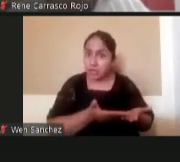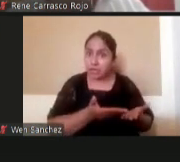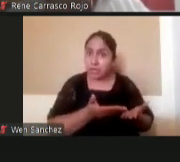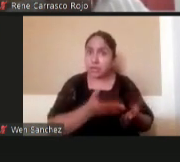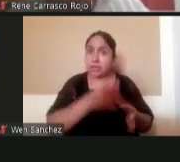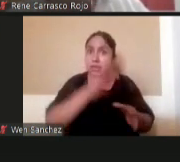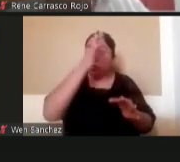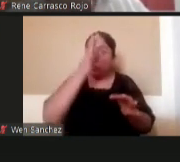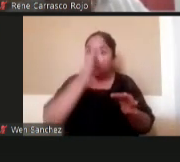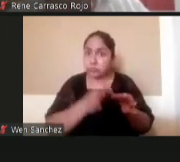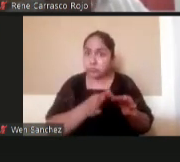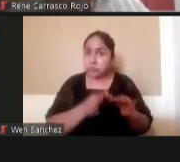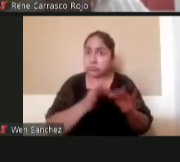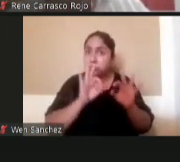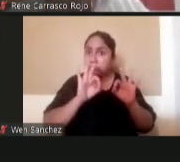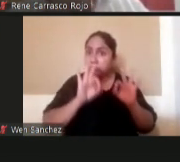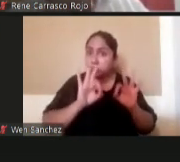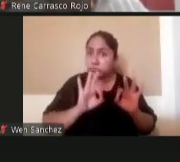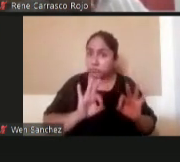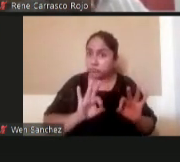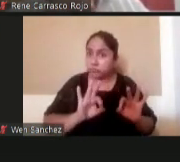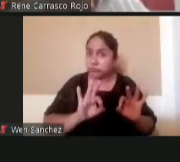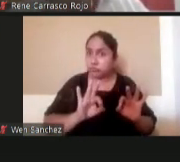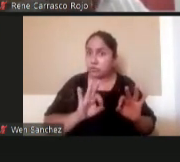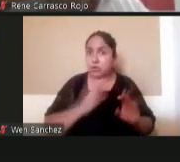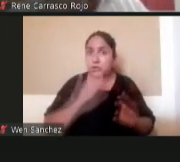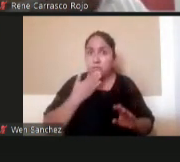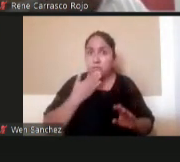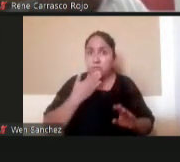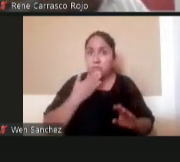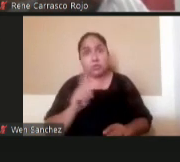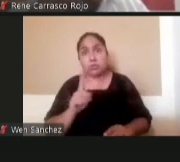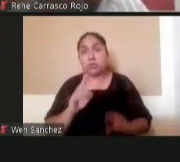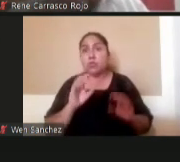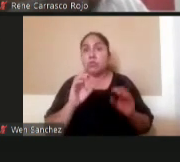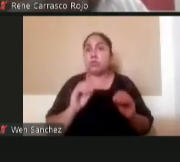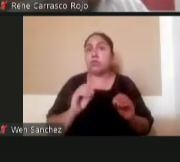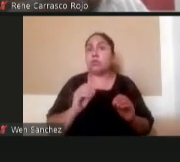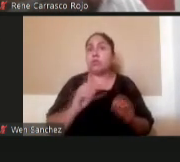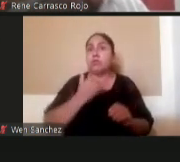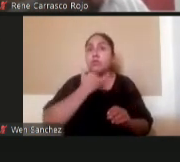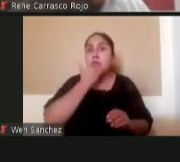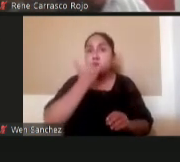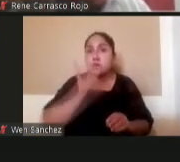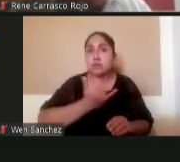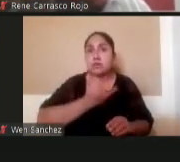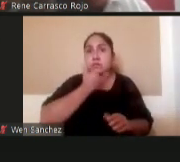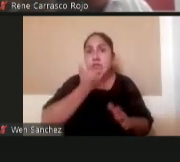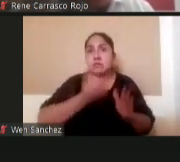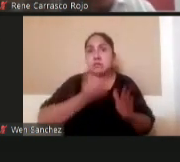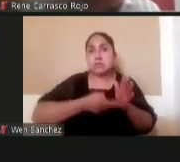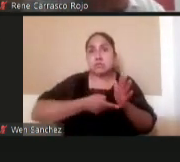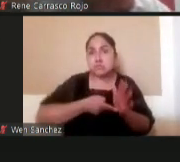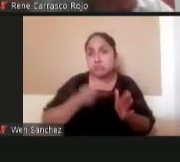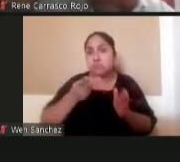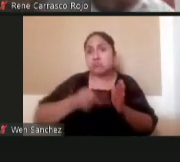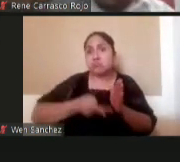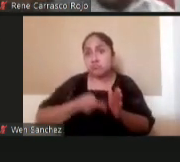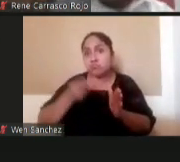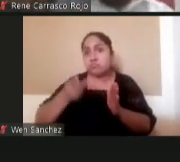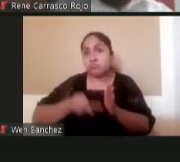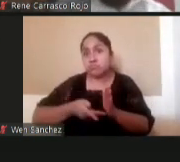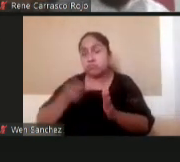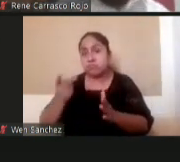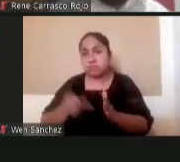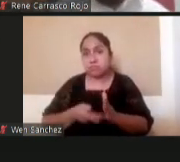en forma reiterada, y esta es la segunda ocasión, ¿verdad?, o por más de 2 días seguidos, los servicios de